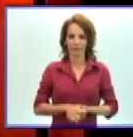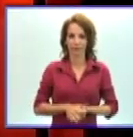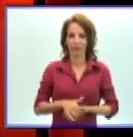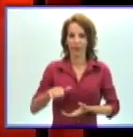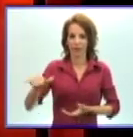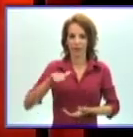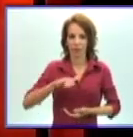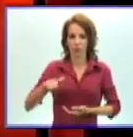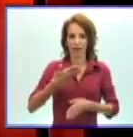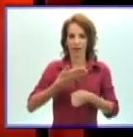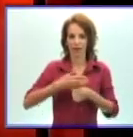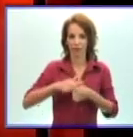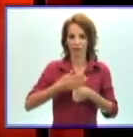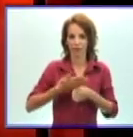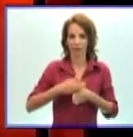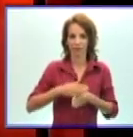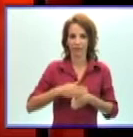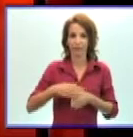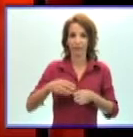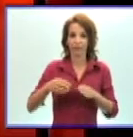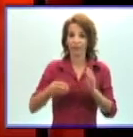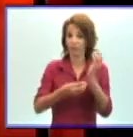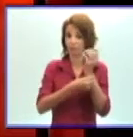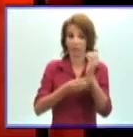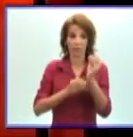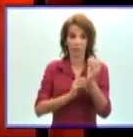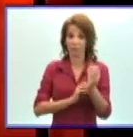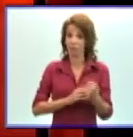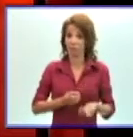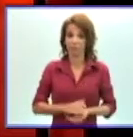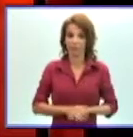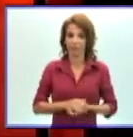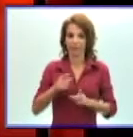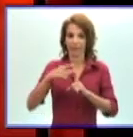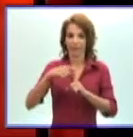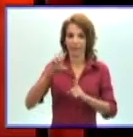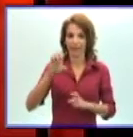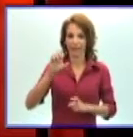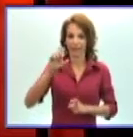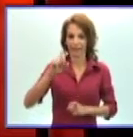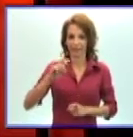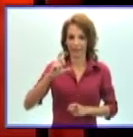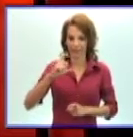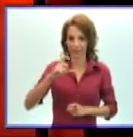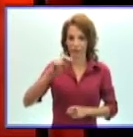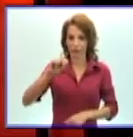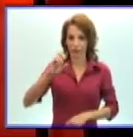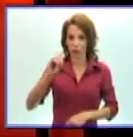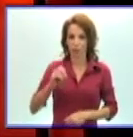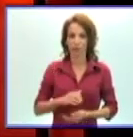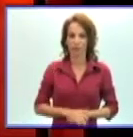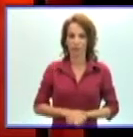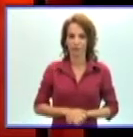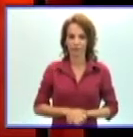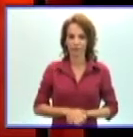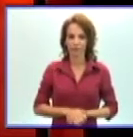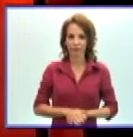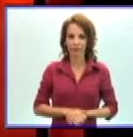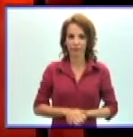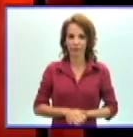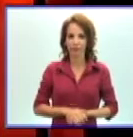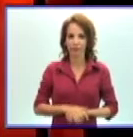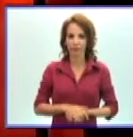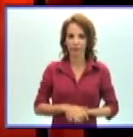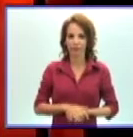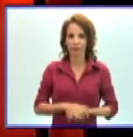la tecnología. ¿Y cómo se comunica, cómo se puede comunicar todos los fenómenos y leyes